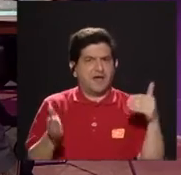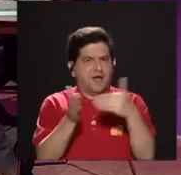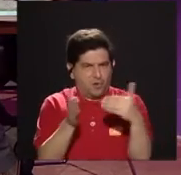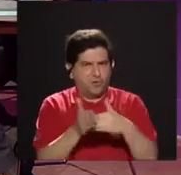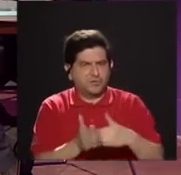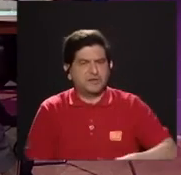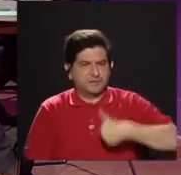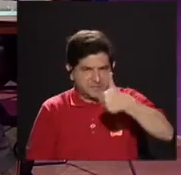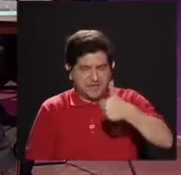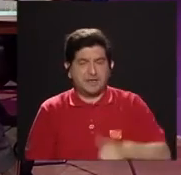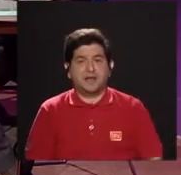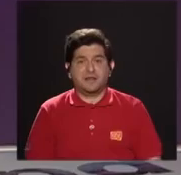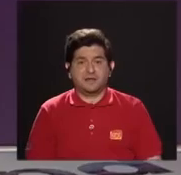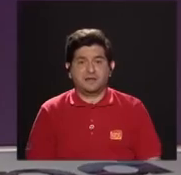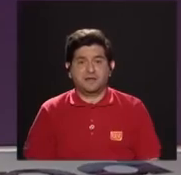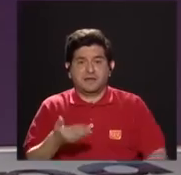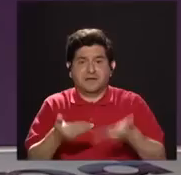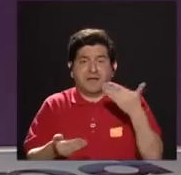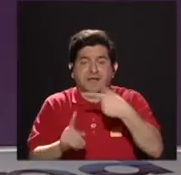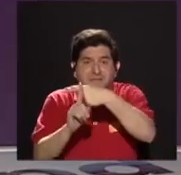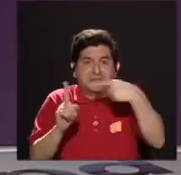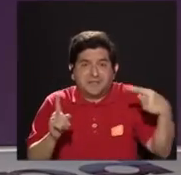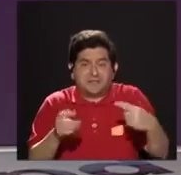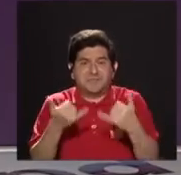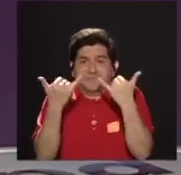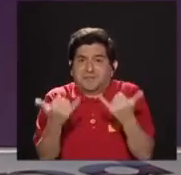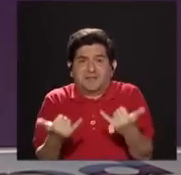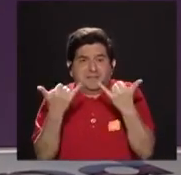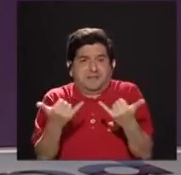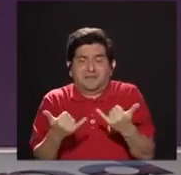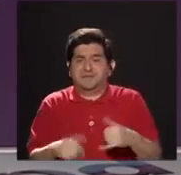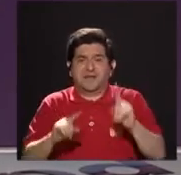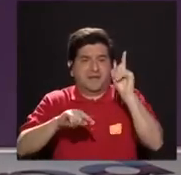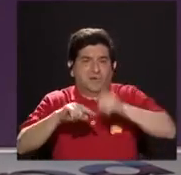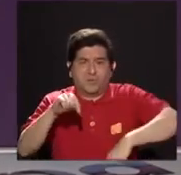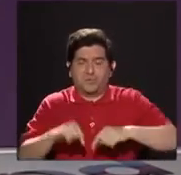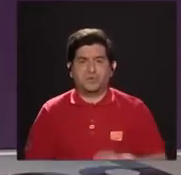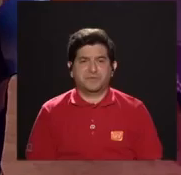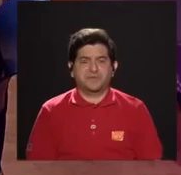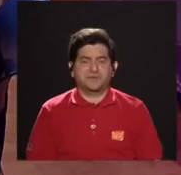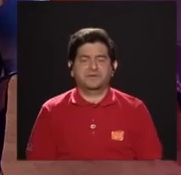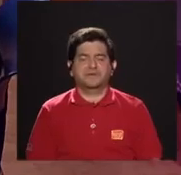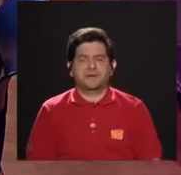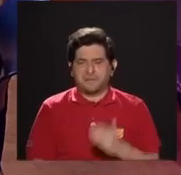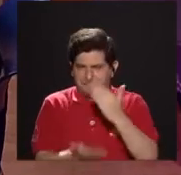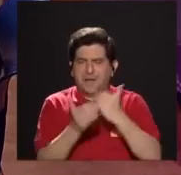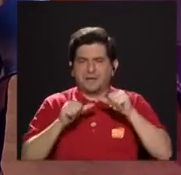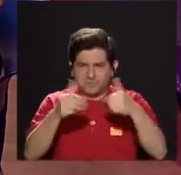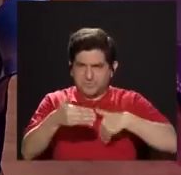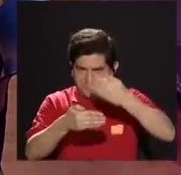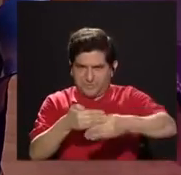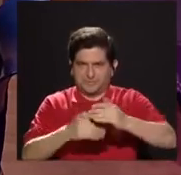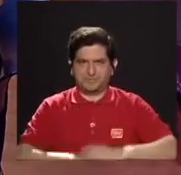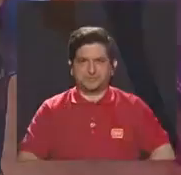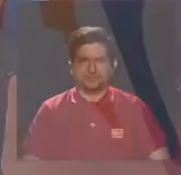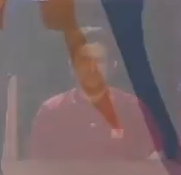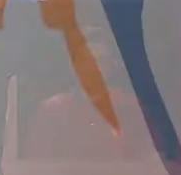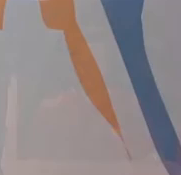reeligieron. O sea, ya era casi la mitad que ya no se... Exactamente. La mitad de los espacios. Sí, bueno, vamos a ir a una pausa y vamos a continuar. Aquí